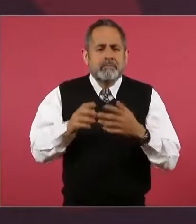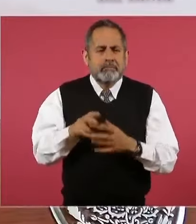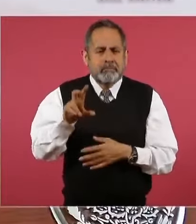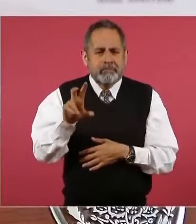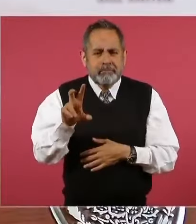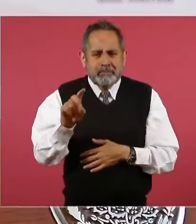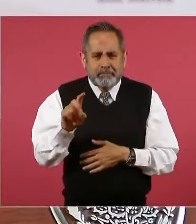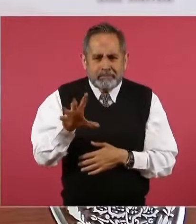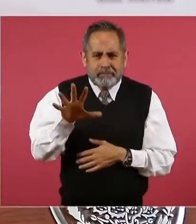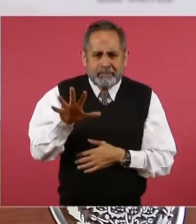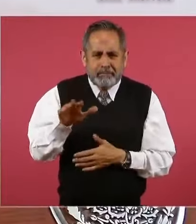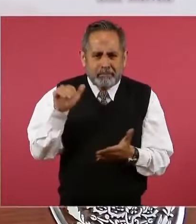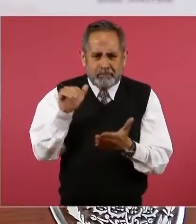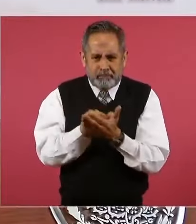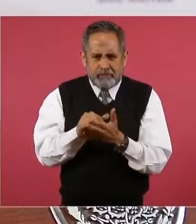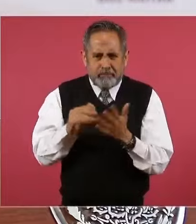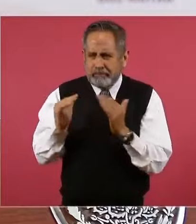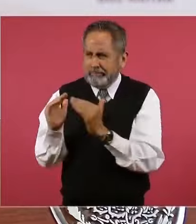35 mil hogares.